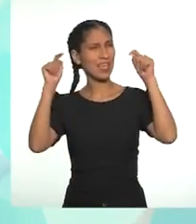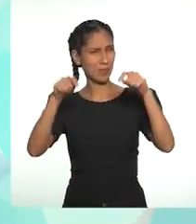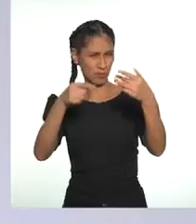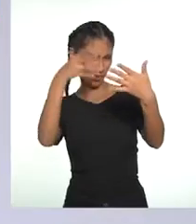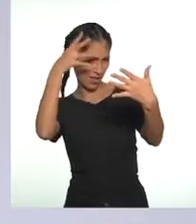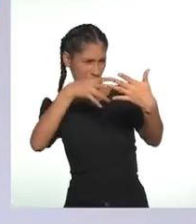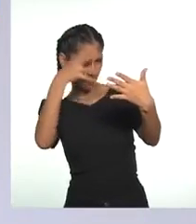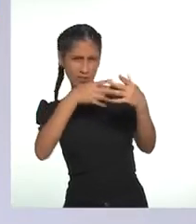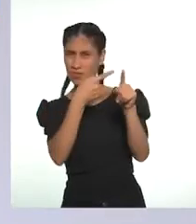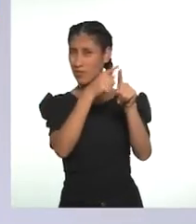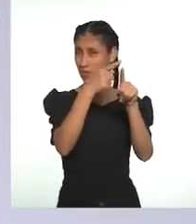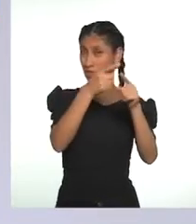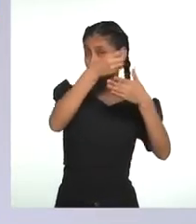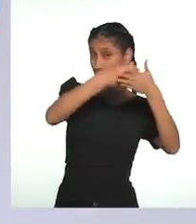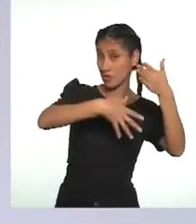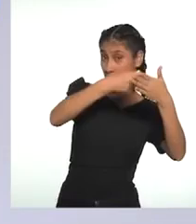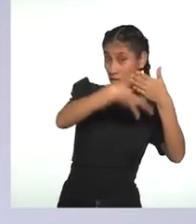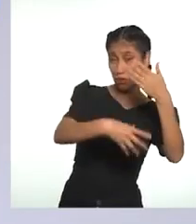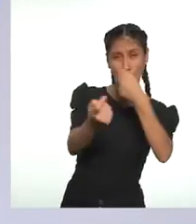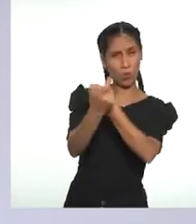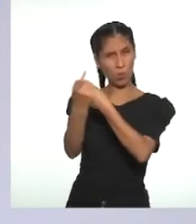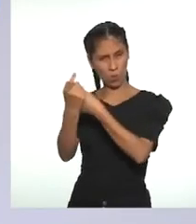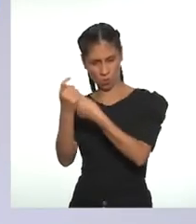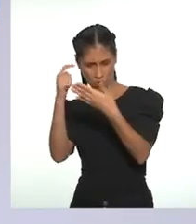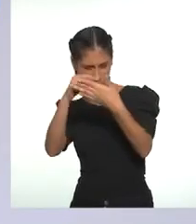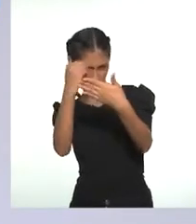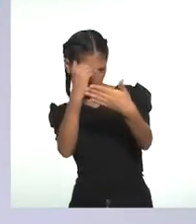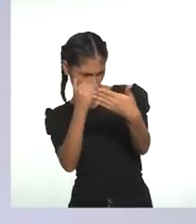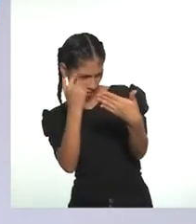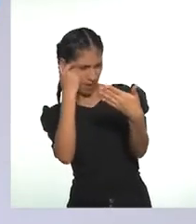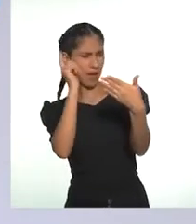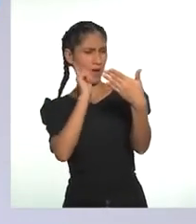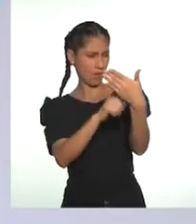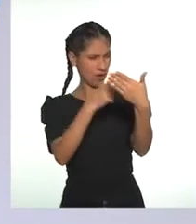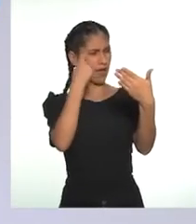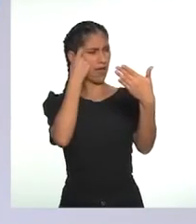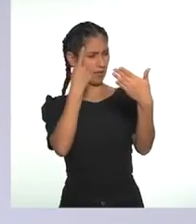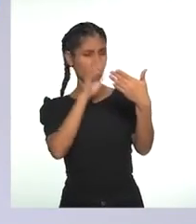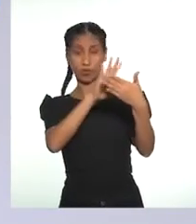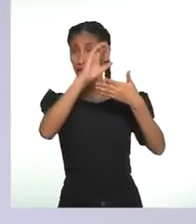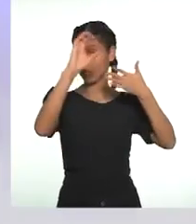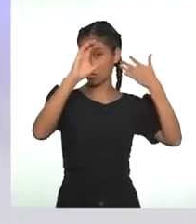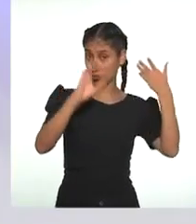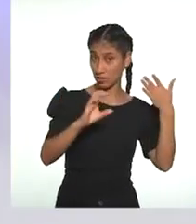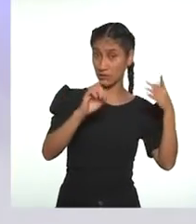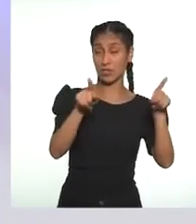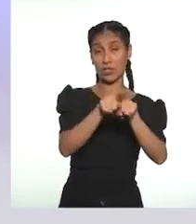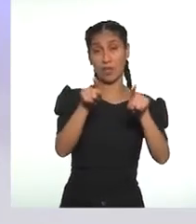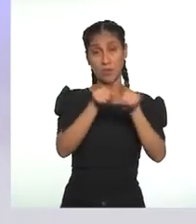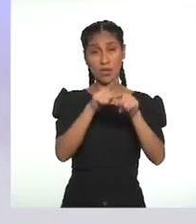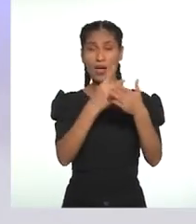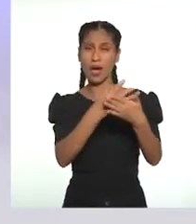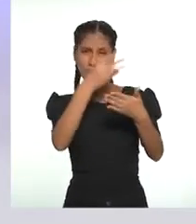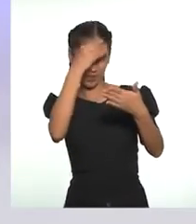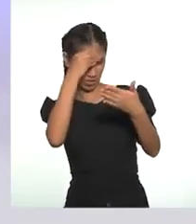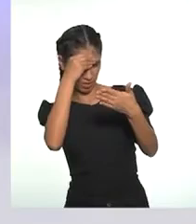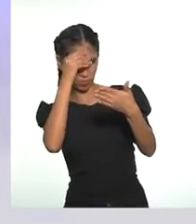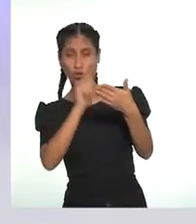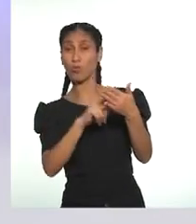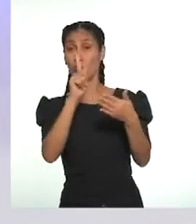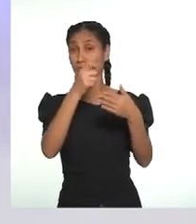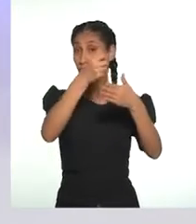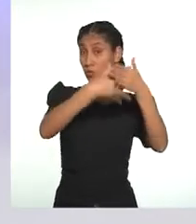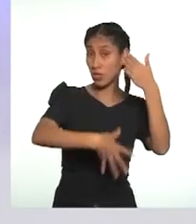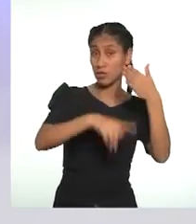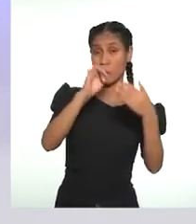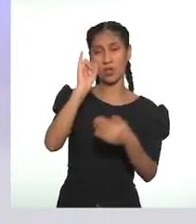chicos. Hemos analizado diversos textos instructivos para comprender sobre sus características y estructura. Aprendimos sobre la base de estos ejemplos